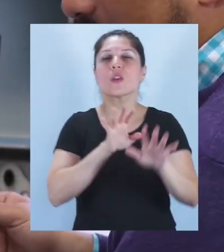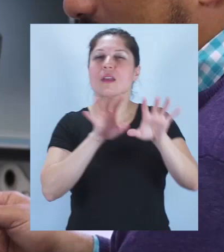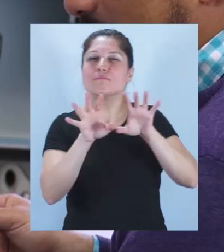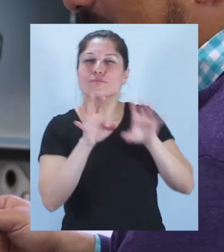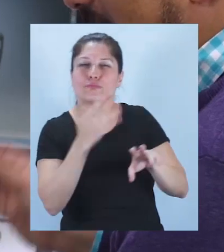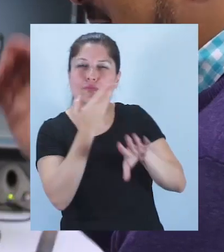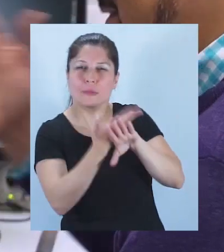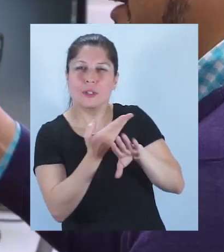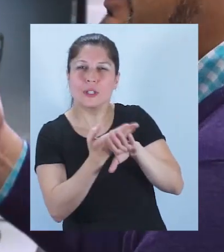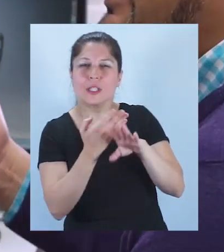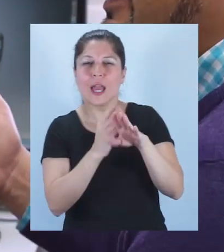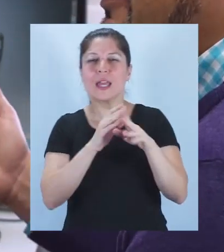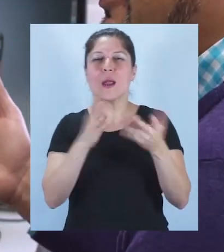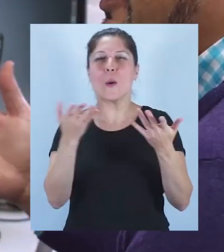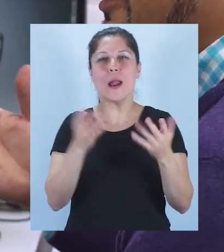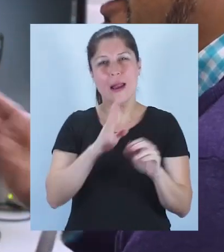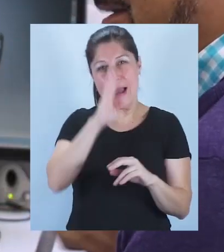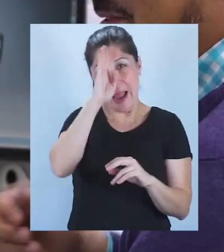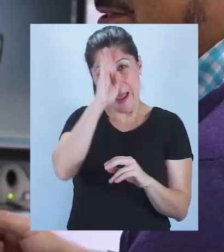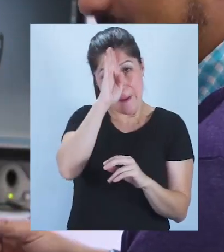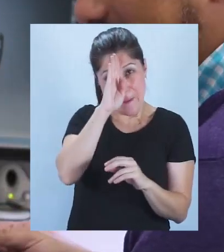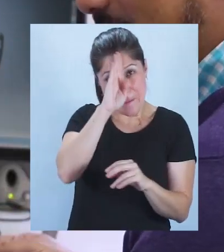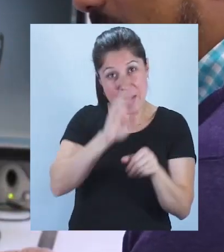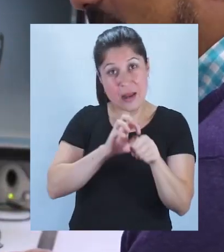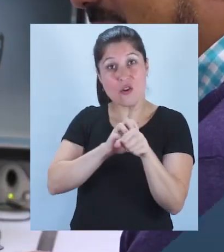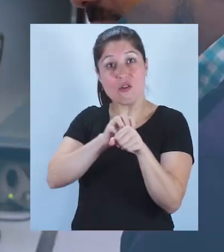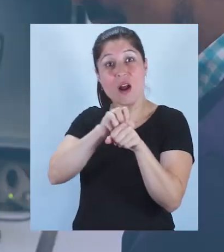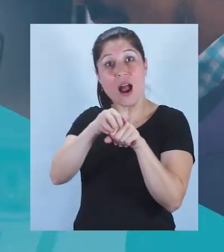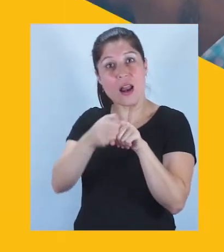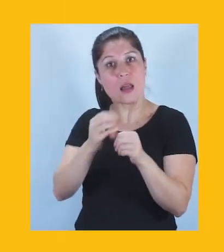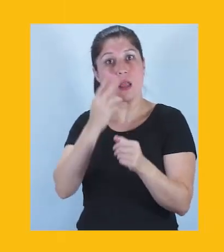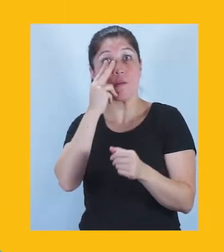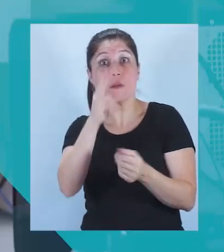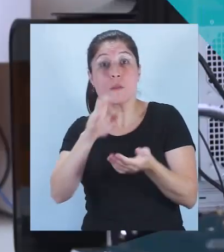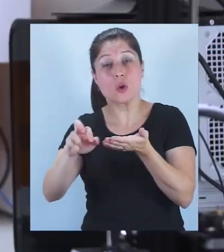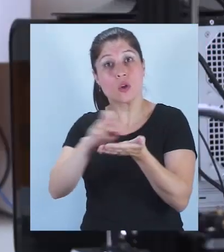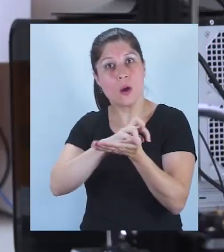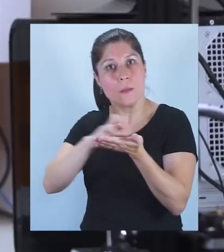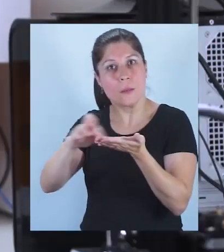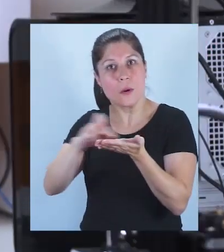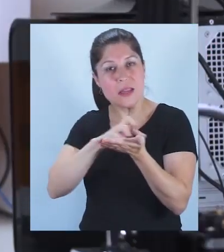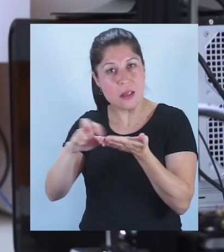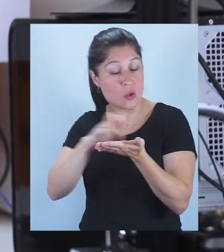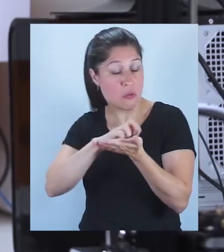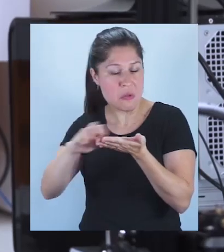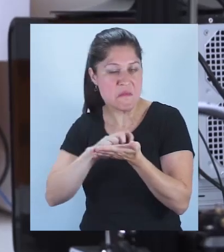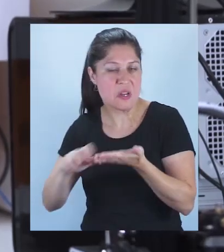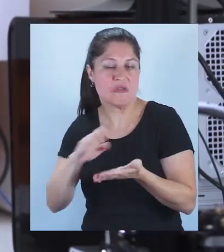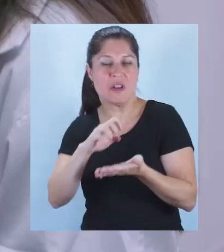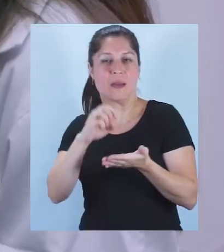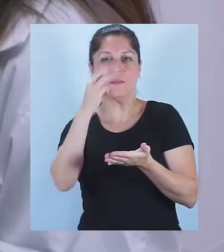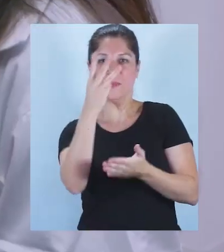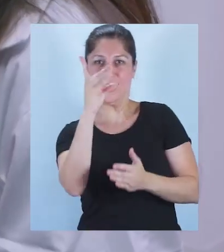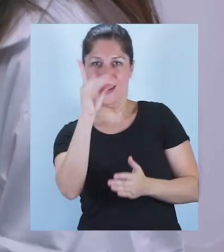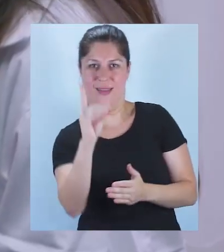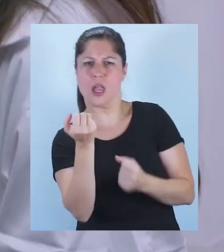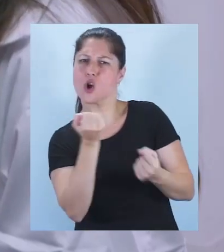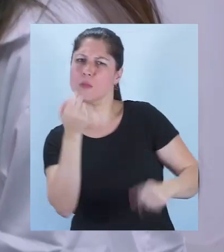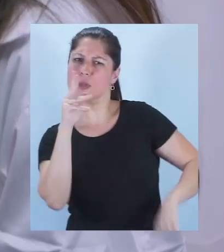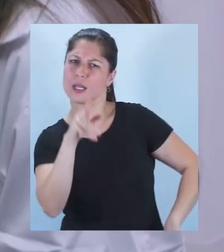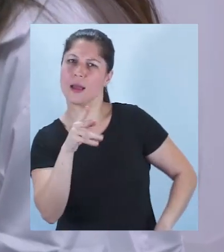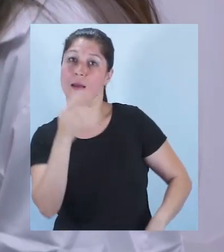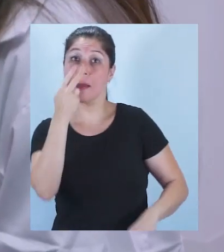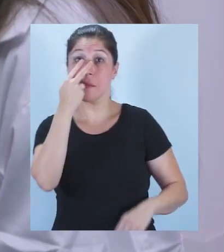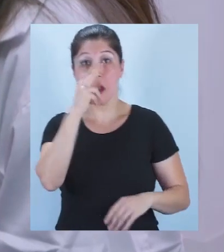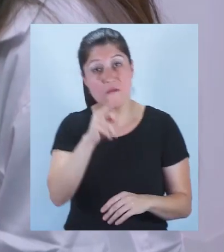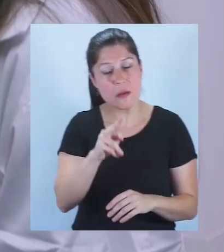las partes del perro araña que diseñó Leo nos fuimos a la impresora 3D. Nunca he visto una. ¿Cómo será? Entonces vas a presionar donde